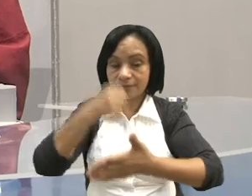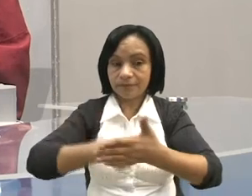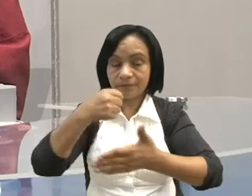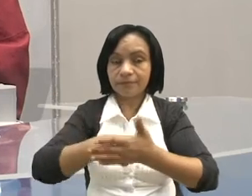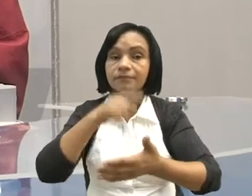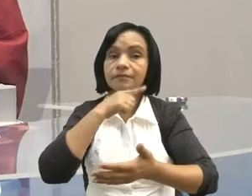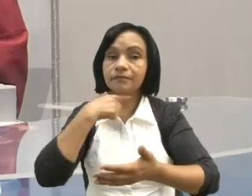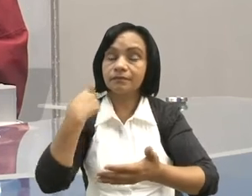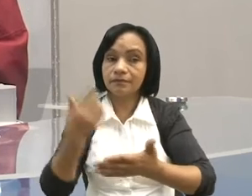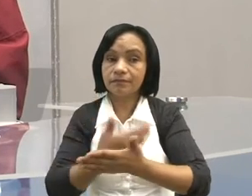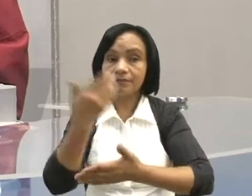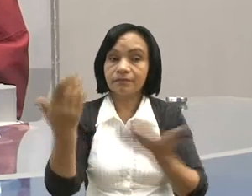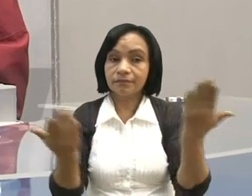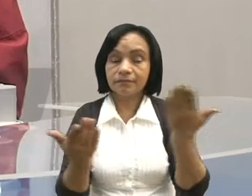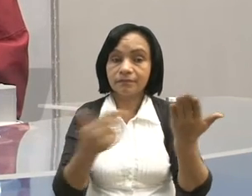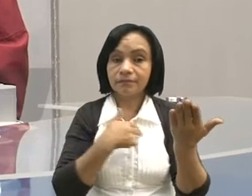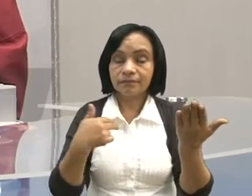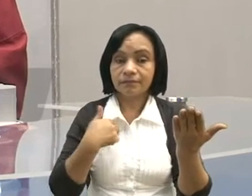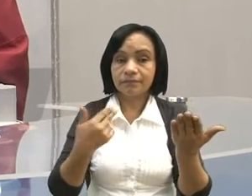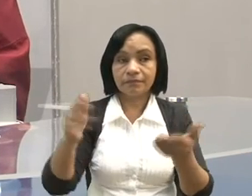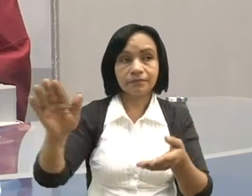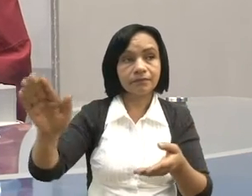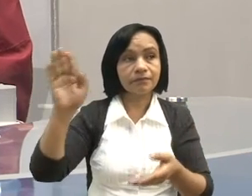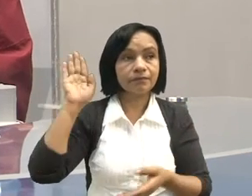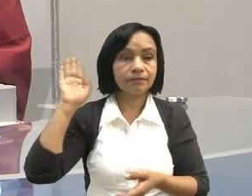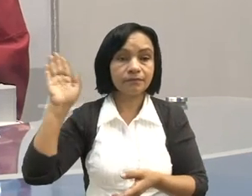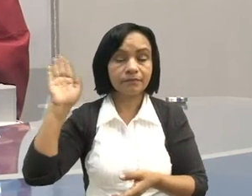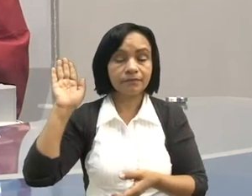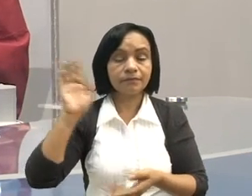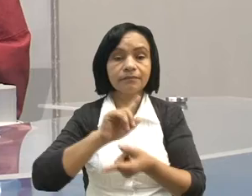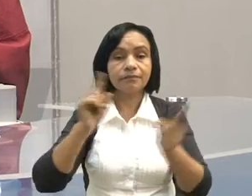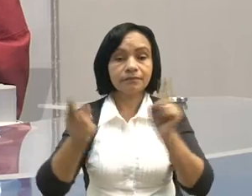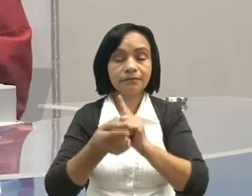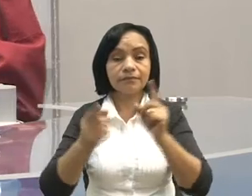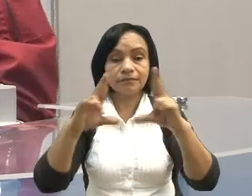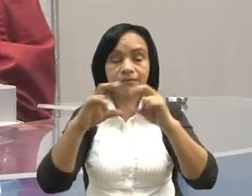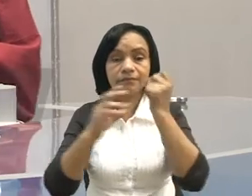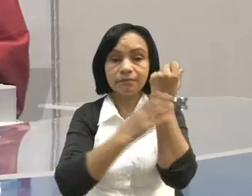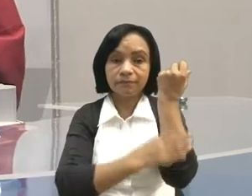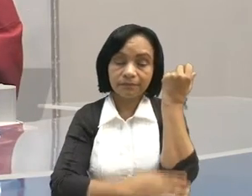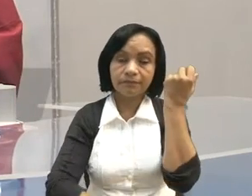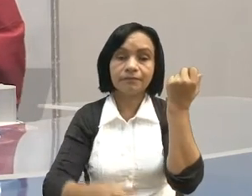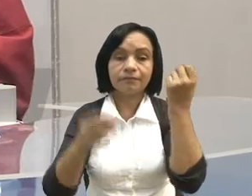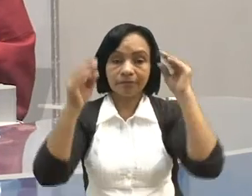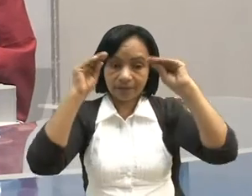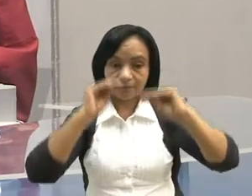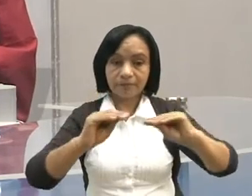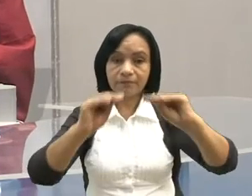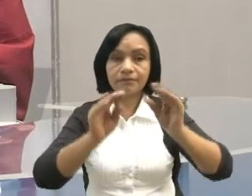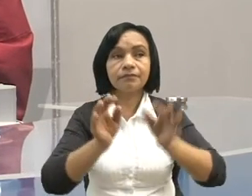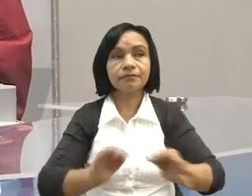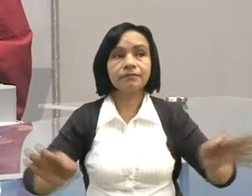nuevas realidades, pero que obviamente el compromiso es el mismo: sacar a Nicaragua de la pobreza. Y la educación es un papel, y juega un